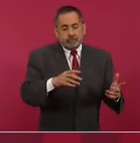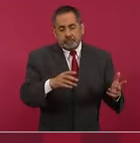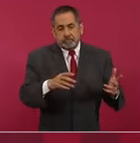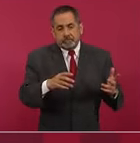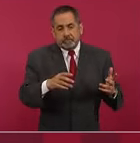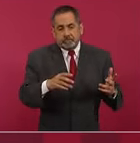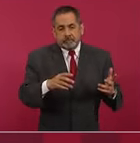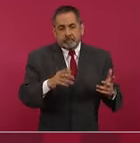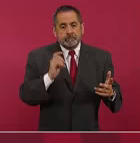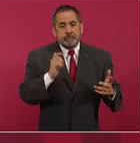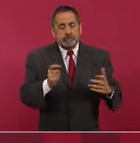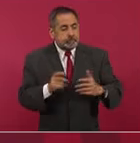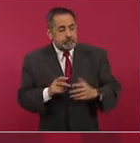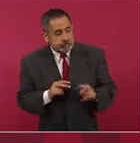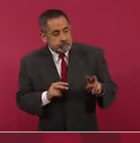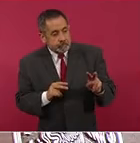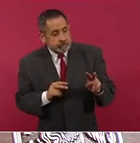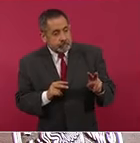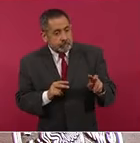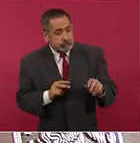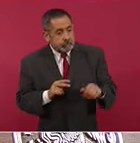se dejan